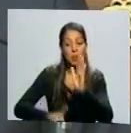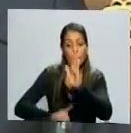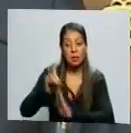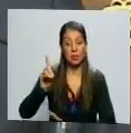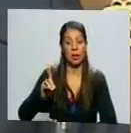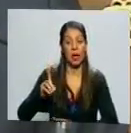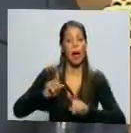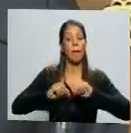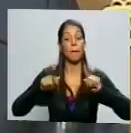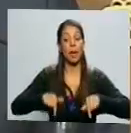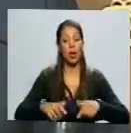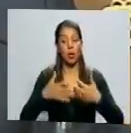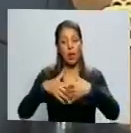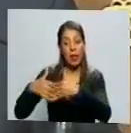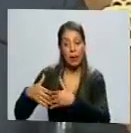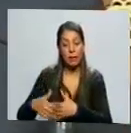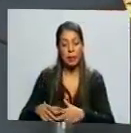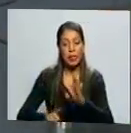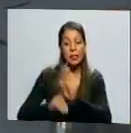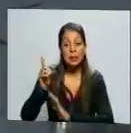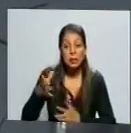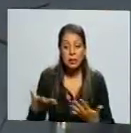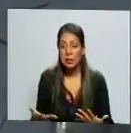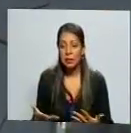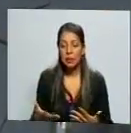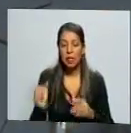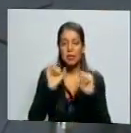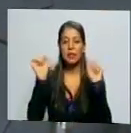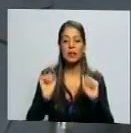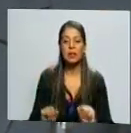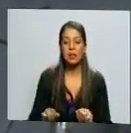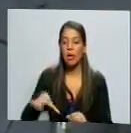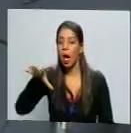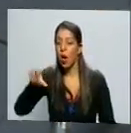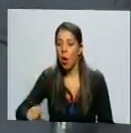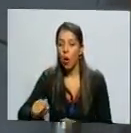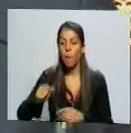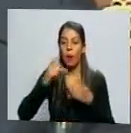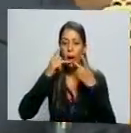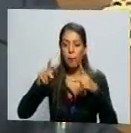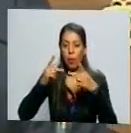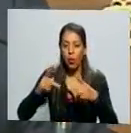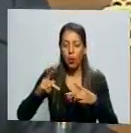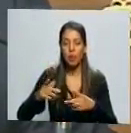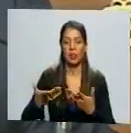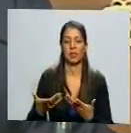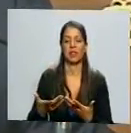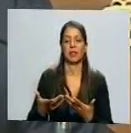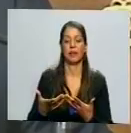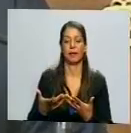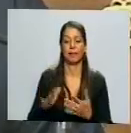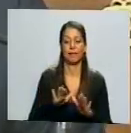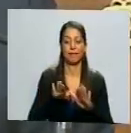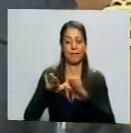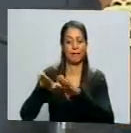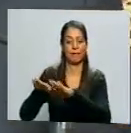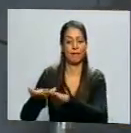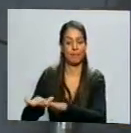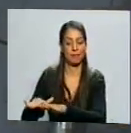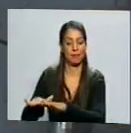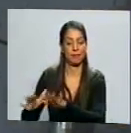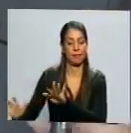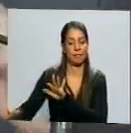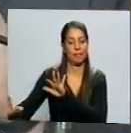las fuerzas productivas, resulta que el sistema de compras públicas está reservado como en